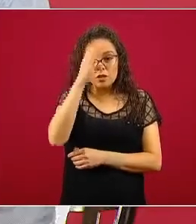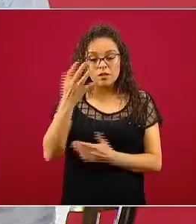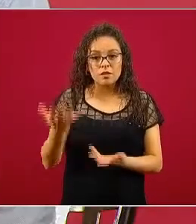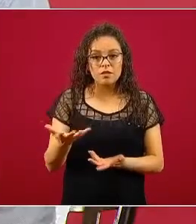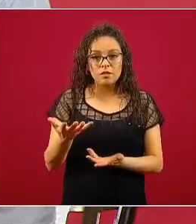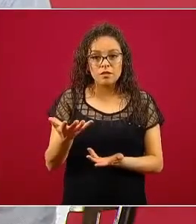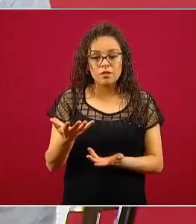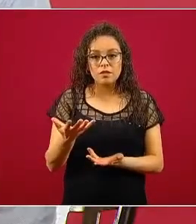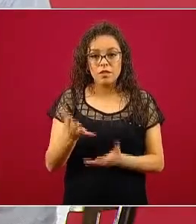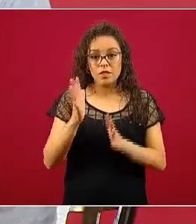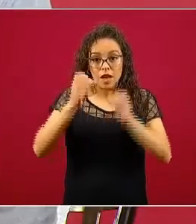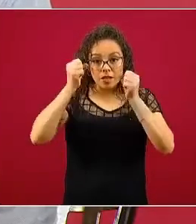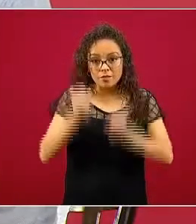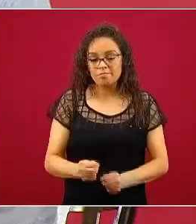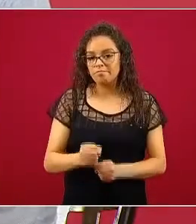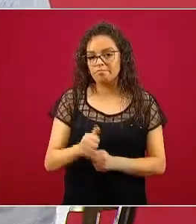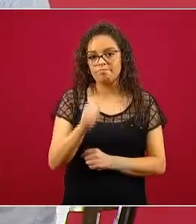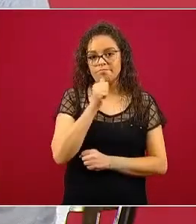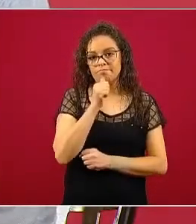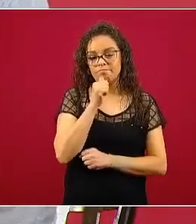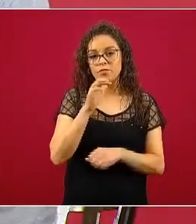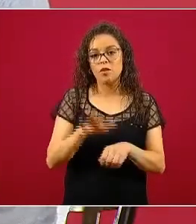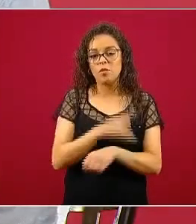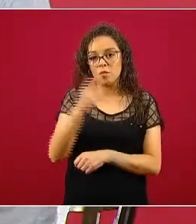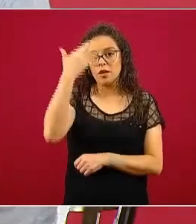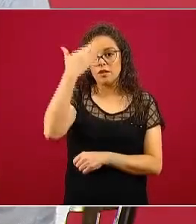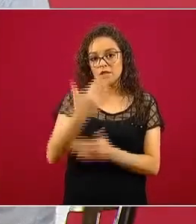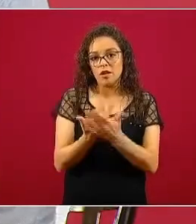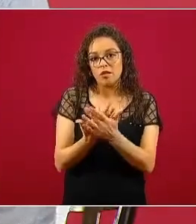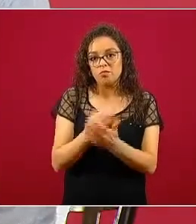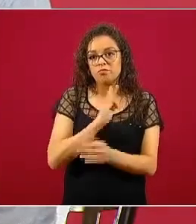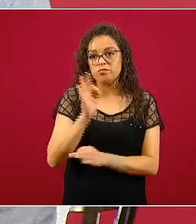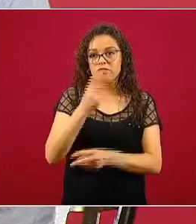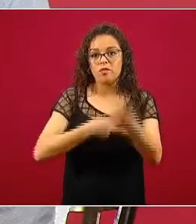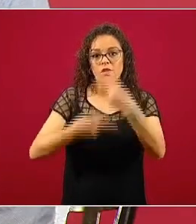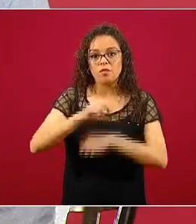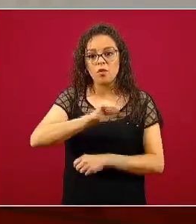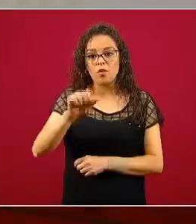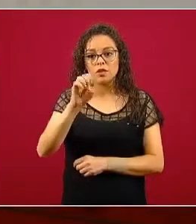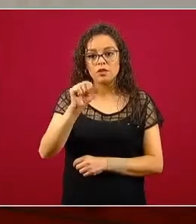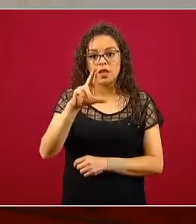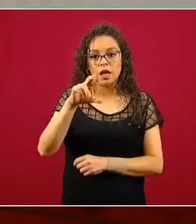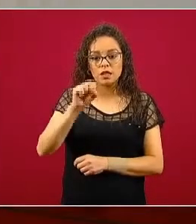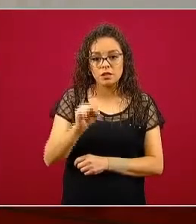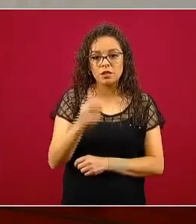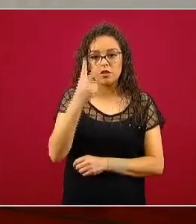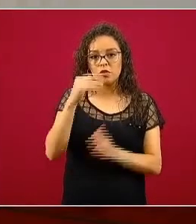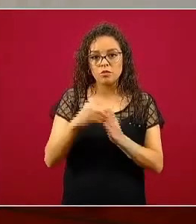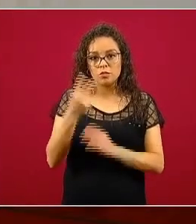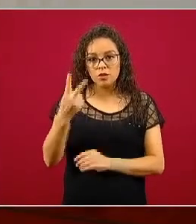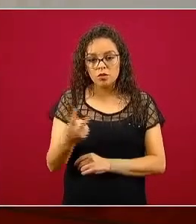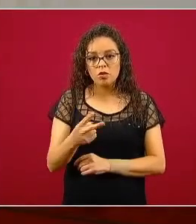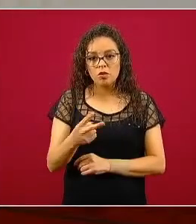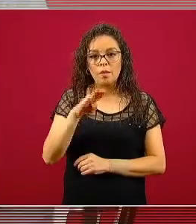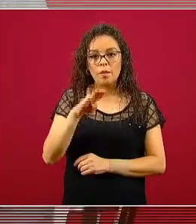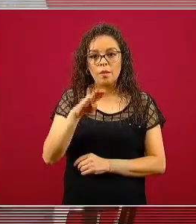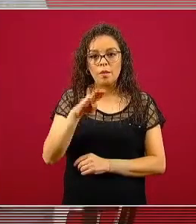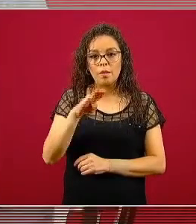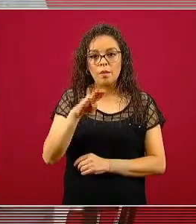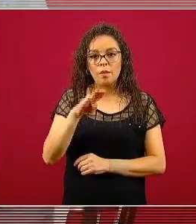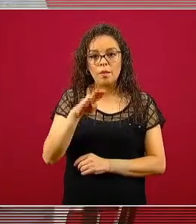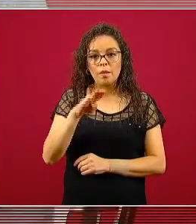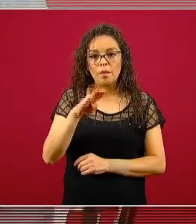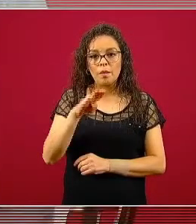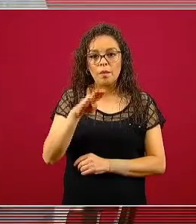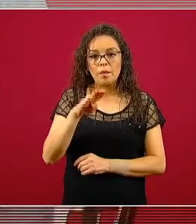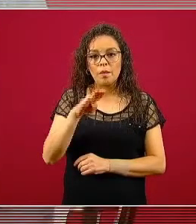tiene la experiencia de otros coronavirus, incluyendo SARS de 2002 y MERS de 2011 y otros 4 coronavirus